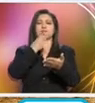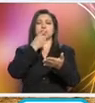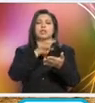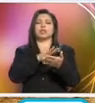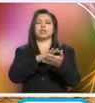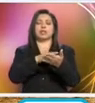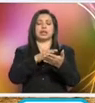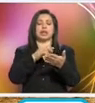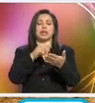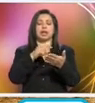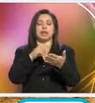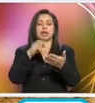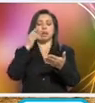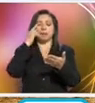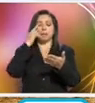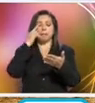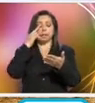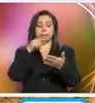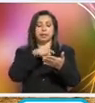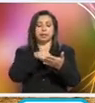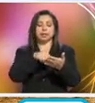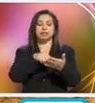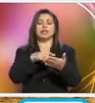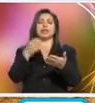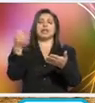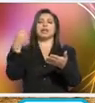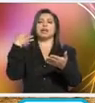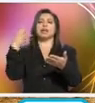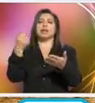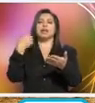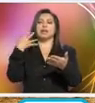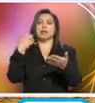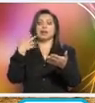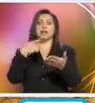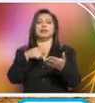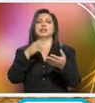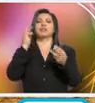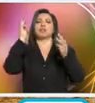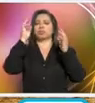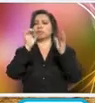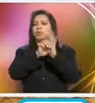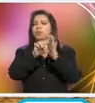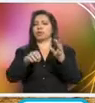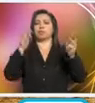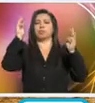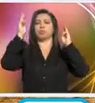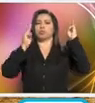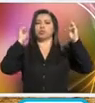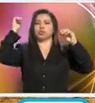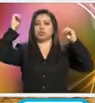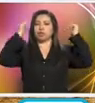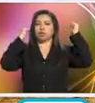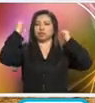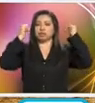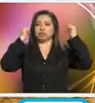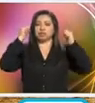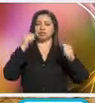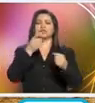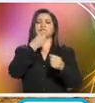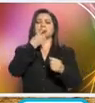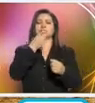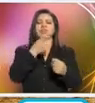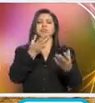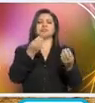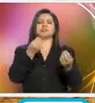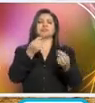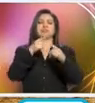una opción para presentarnos eventos. Dentro del Museo de Antropología nos presenta la oferta que hay de exposiciones o exhibiciones